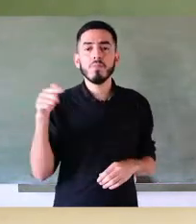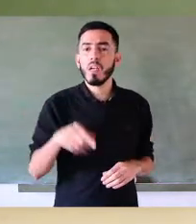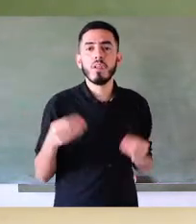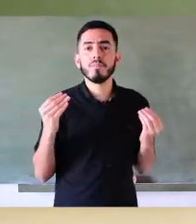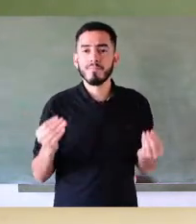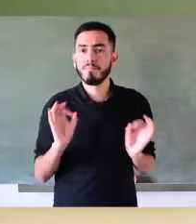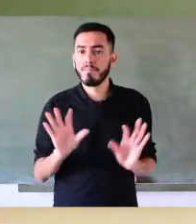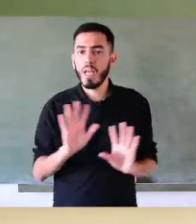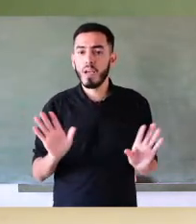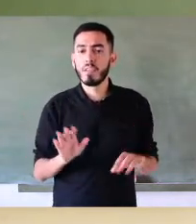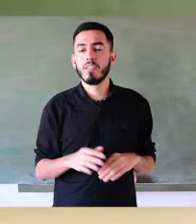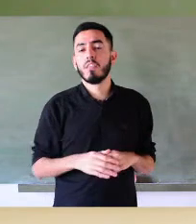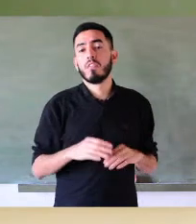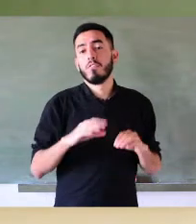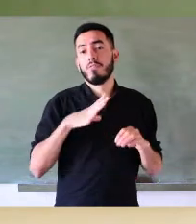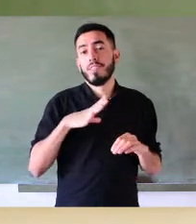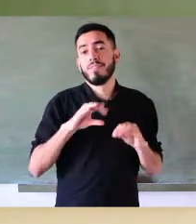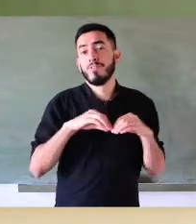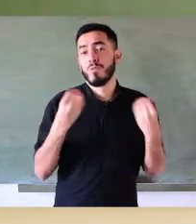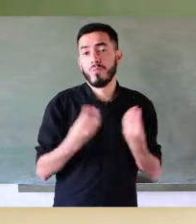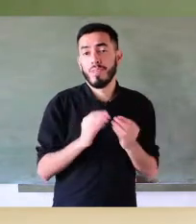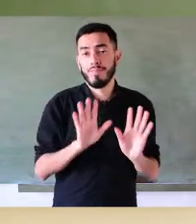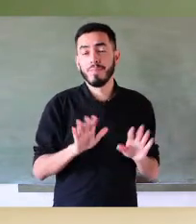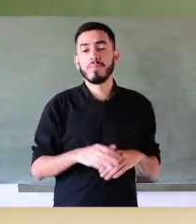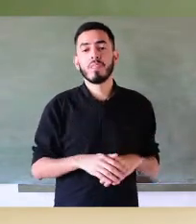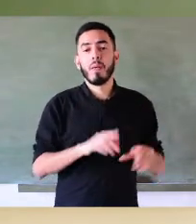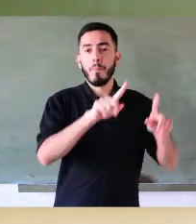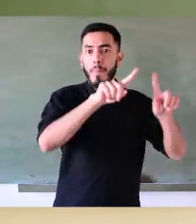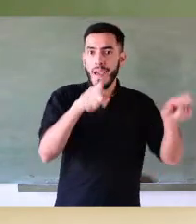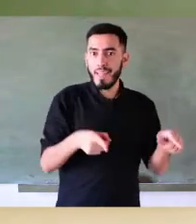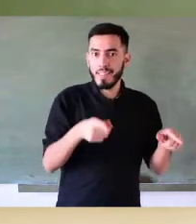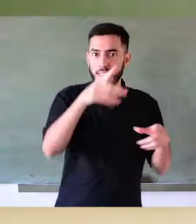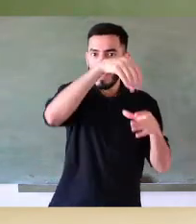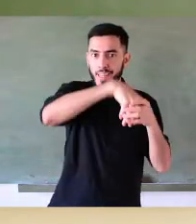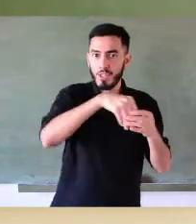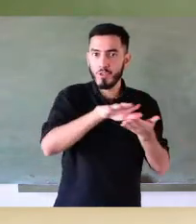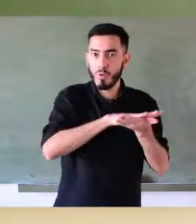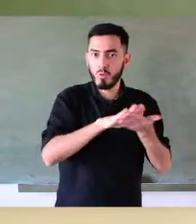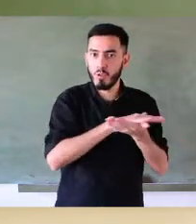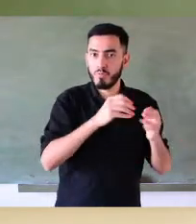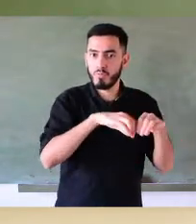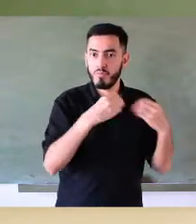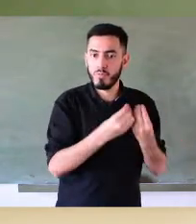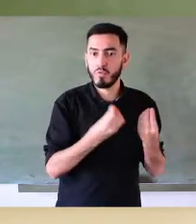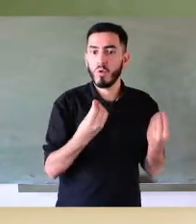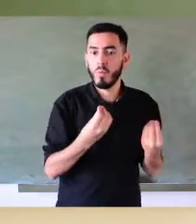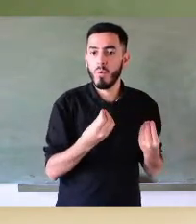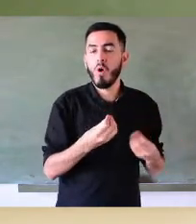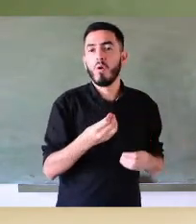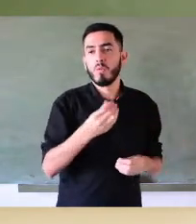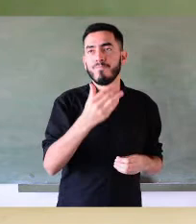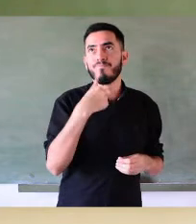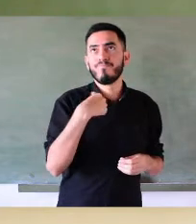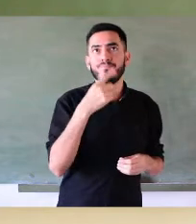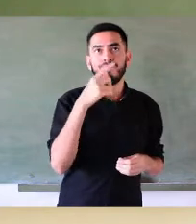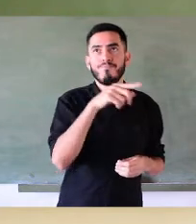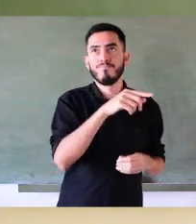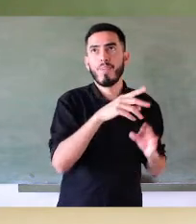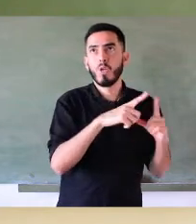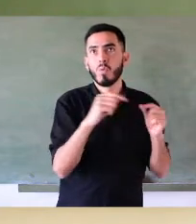bien, ¿qué es lo que vamos a hacer? Terminar de resolver el paréntesis buscando como un denominador 30. Entonces,